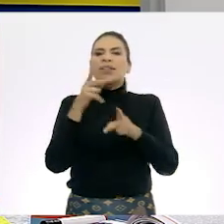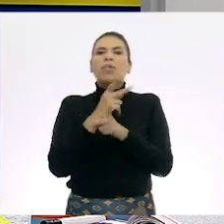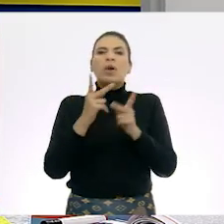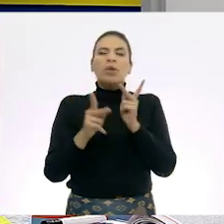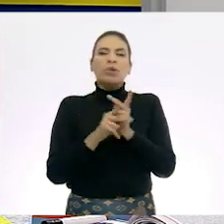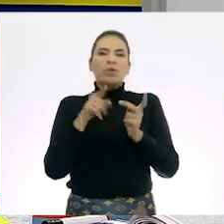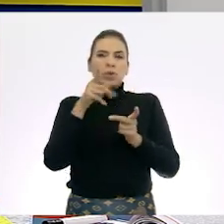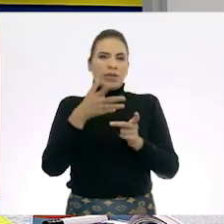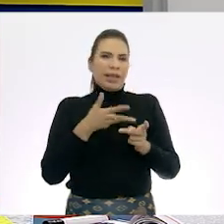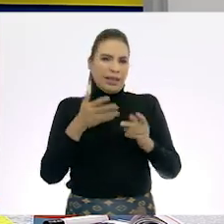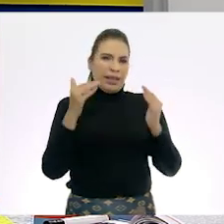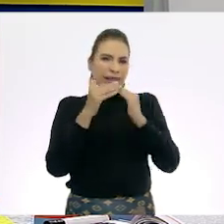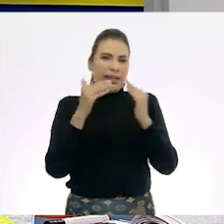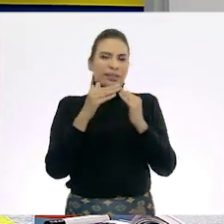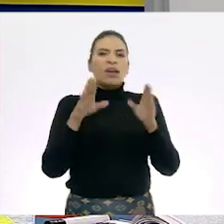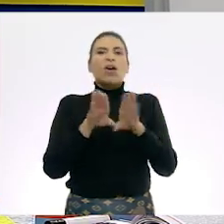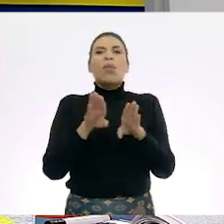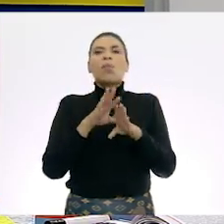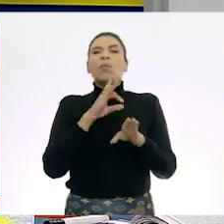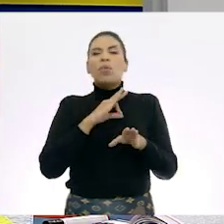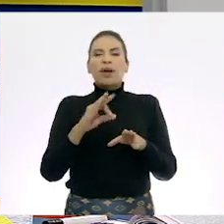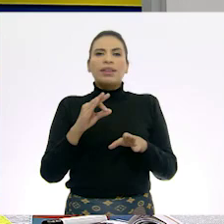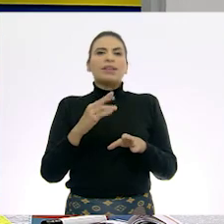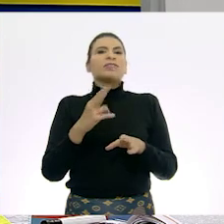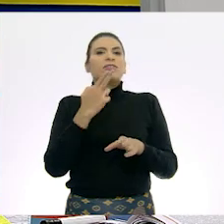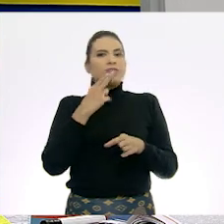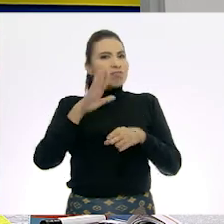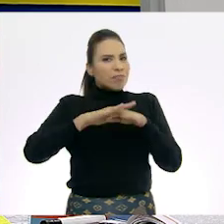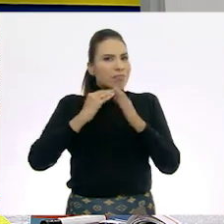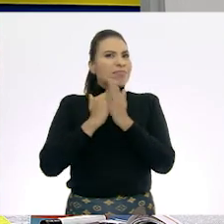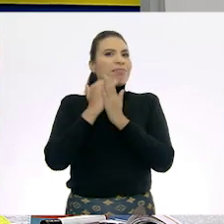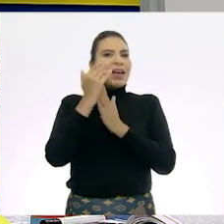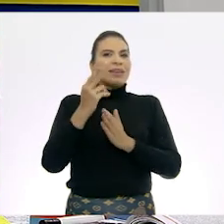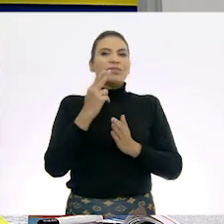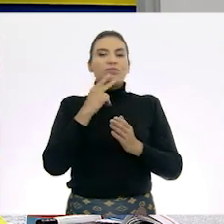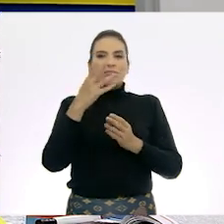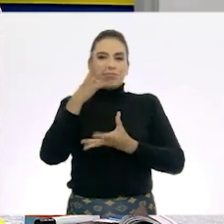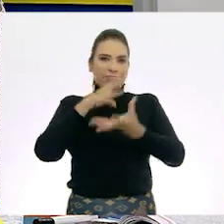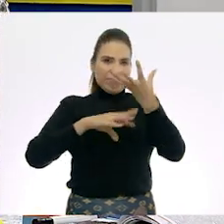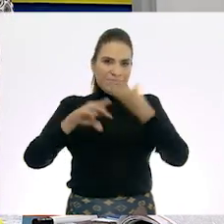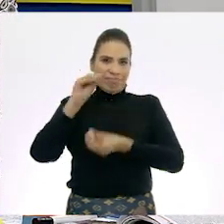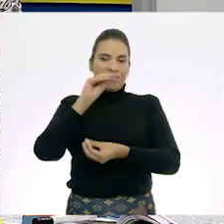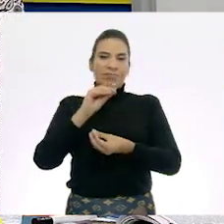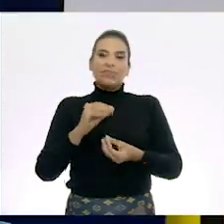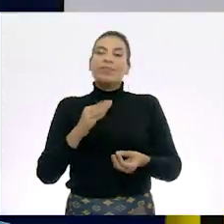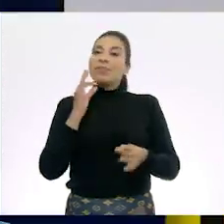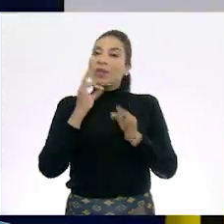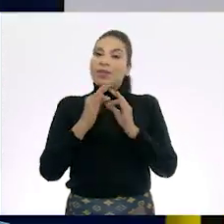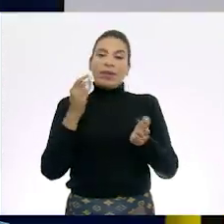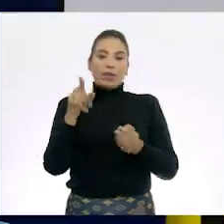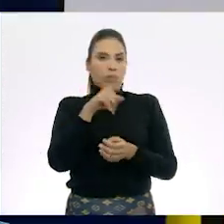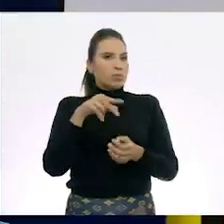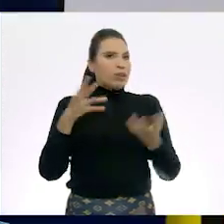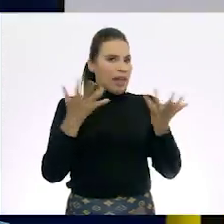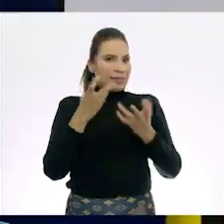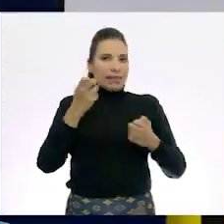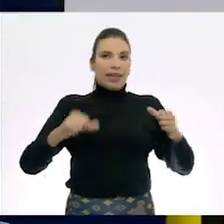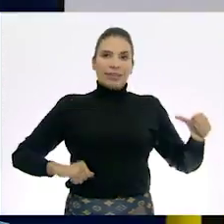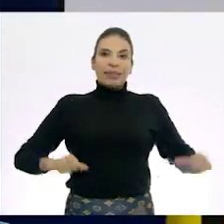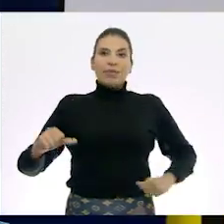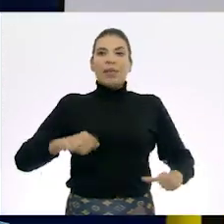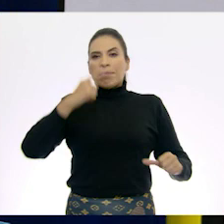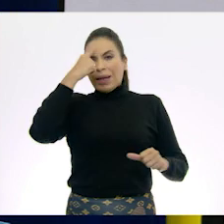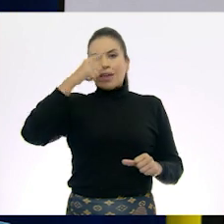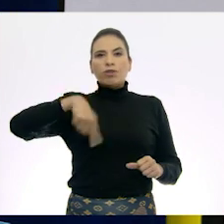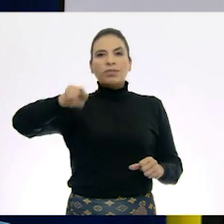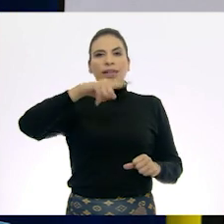productos que ocupas en casa y cómo puedes optimizar su uso y hacerlo de manera sustentable. Perfecto, pues no dejen de hacer esta actividad para